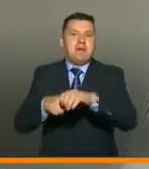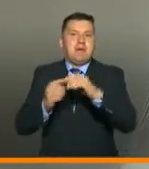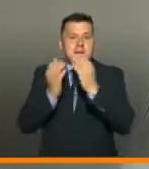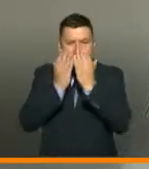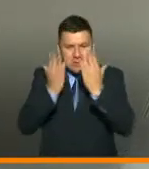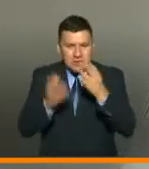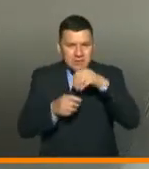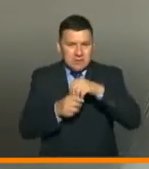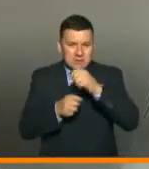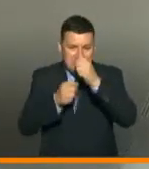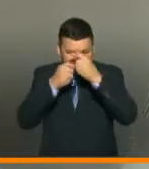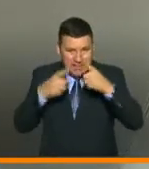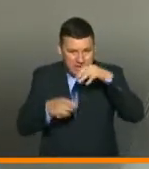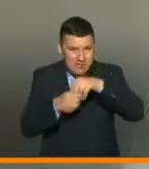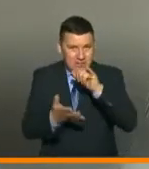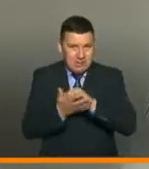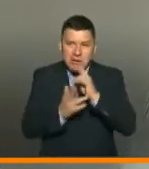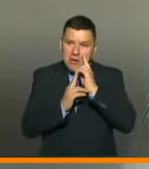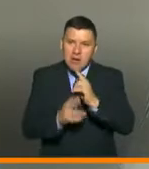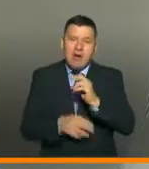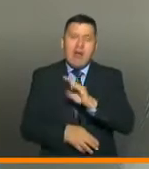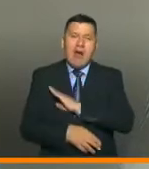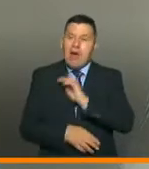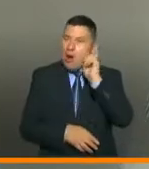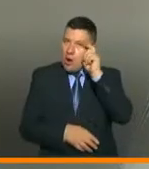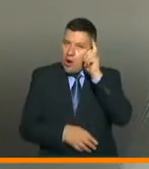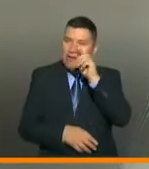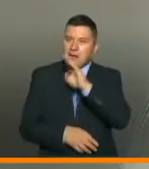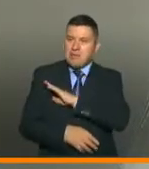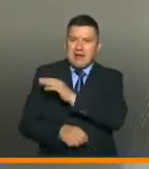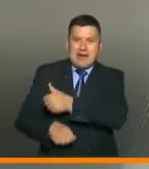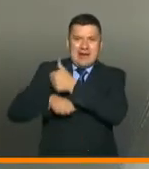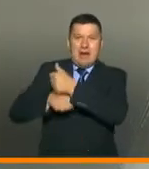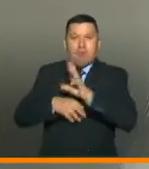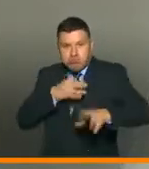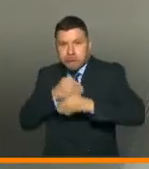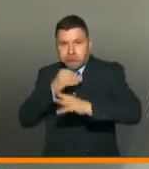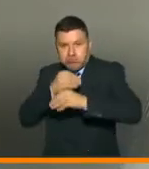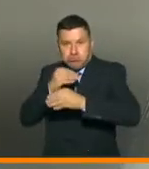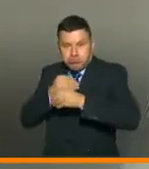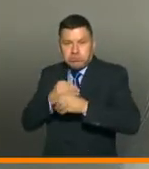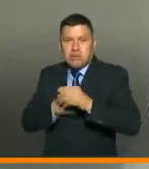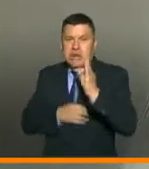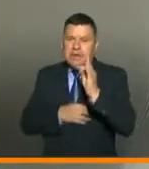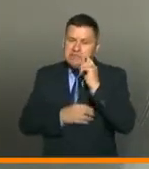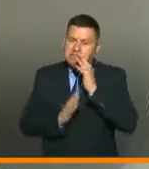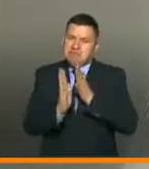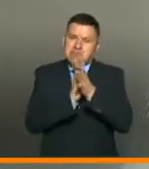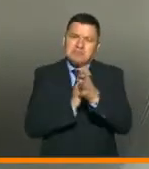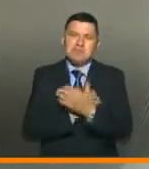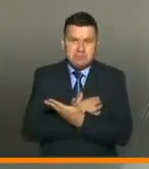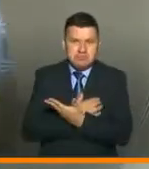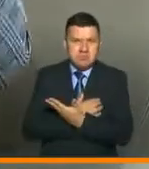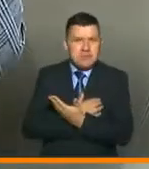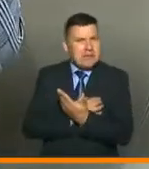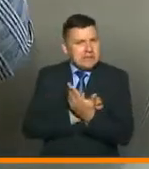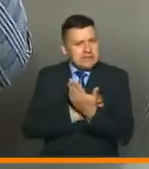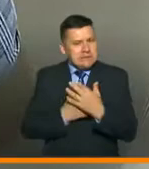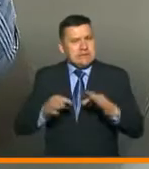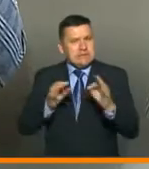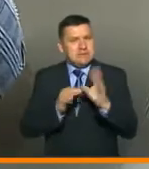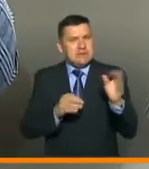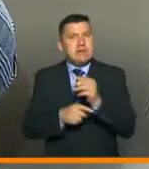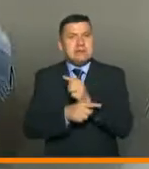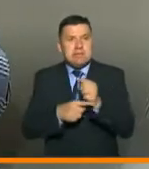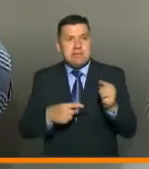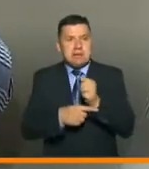públicas, reconociendo alcaldes, gobernadores y rectores que se han sumado. Creo que en el siguiente testimonio, presidente, podemos ver, y toda la